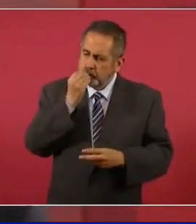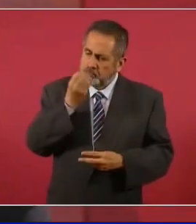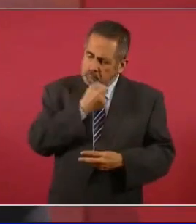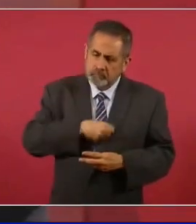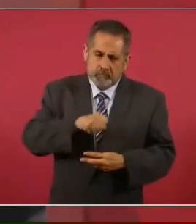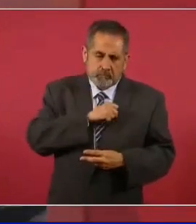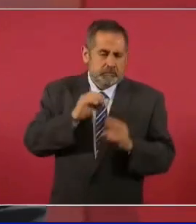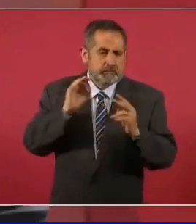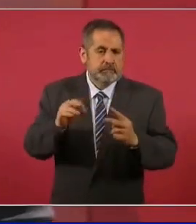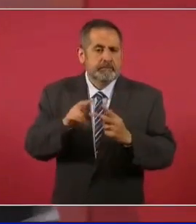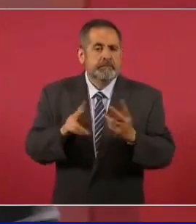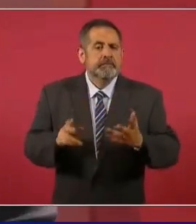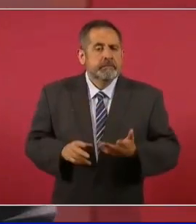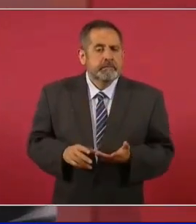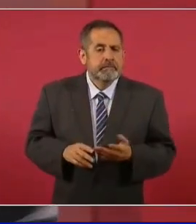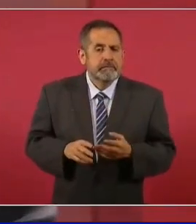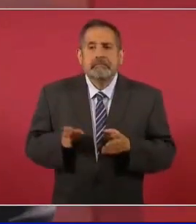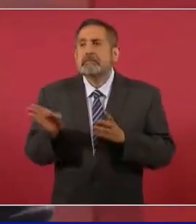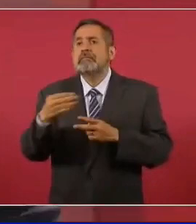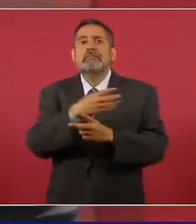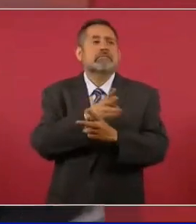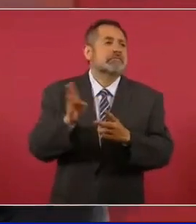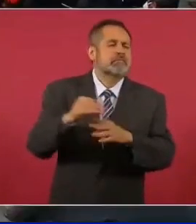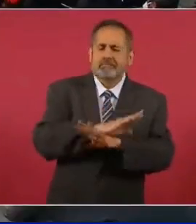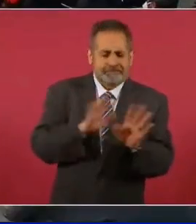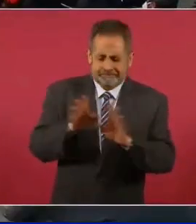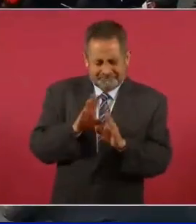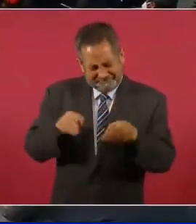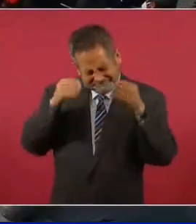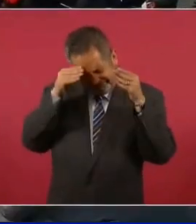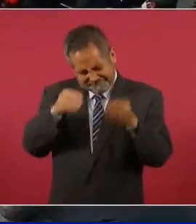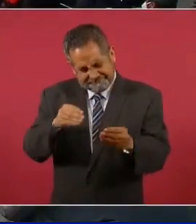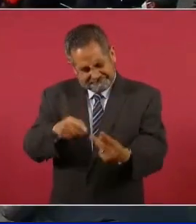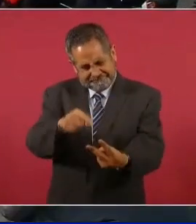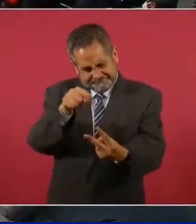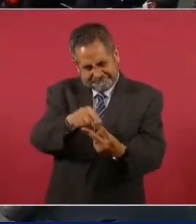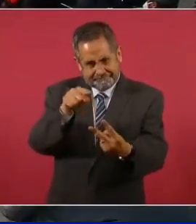para no dispersar porque podemos tener